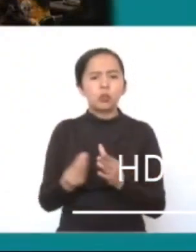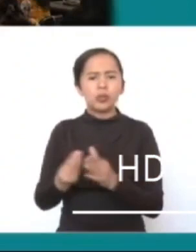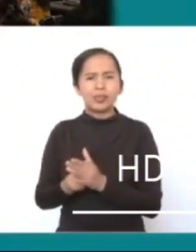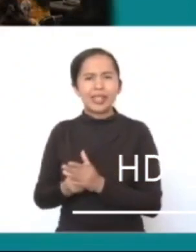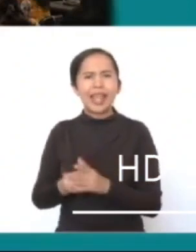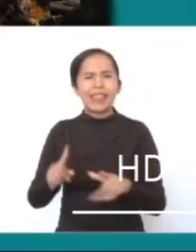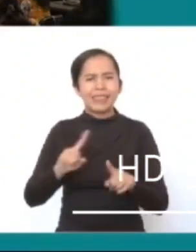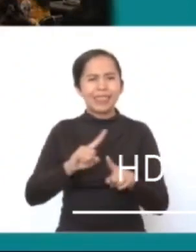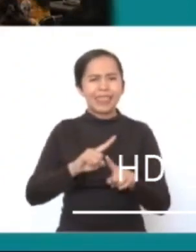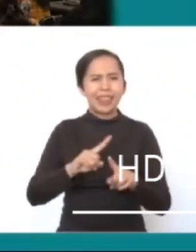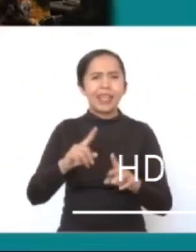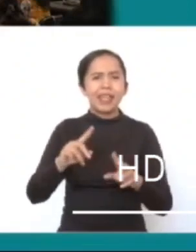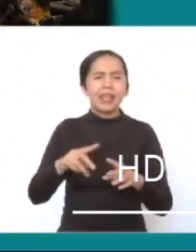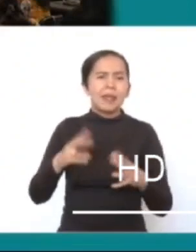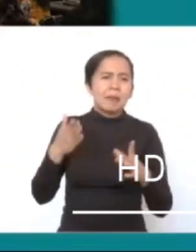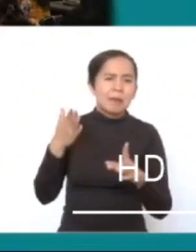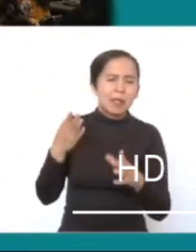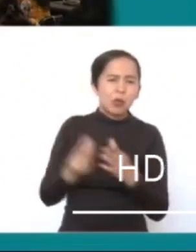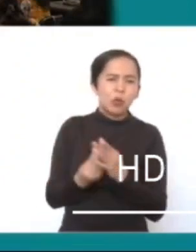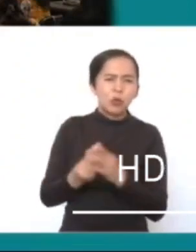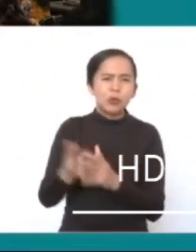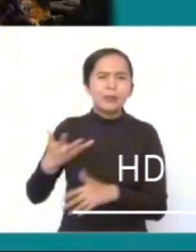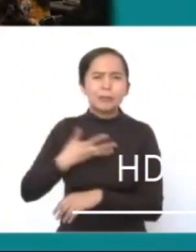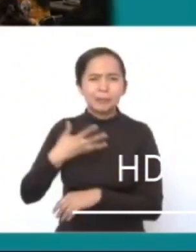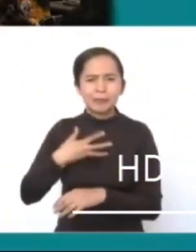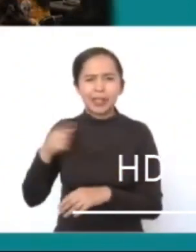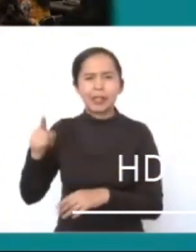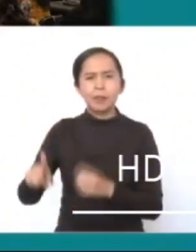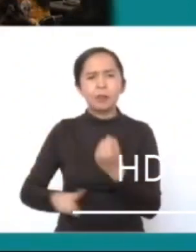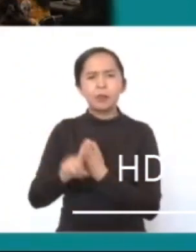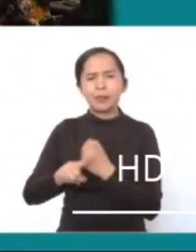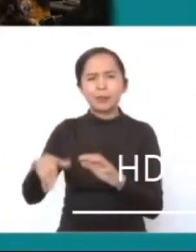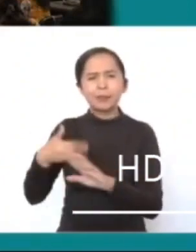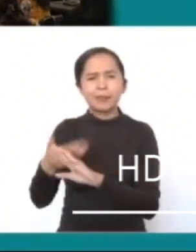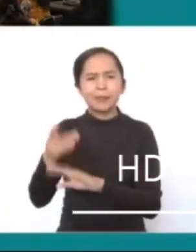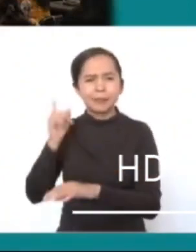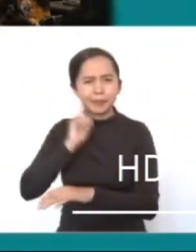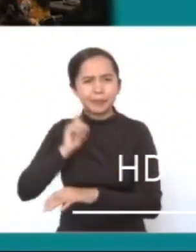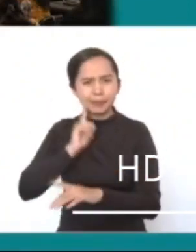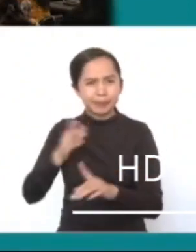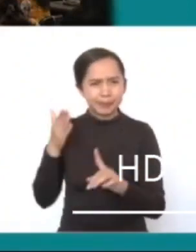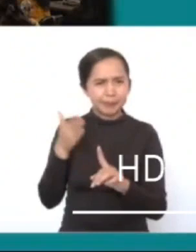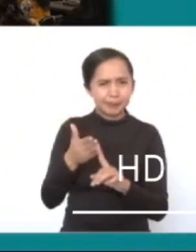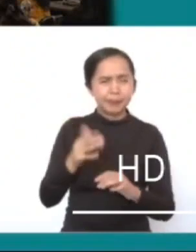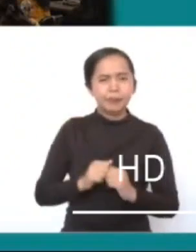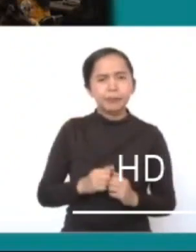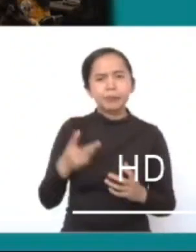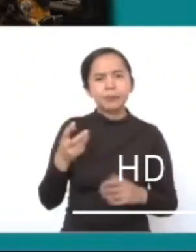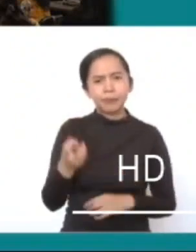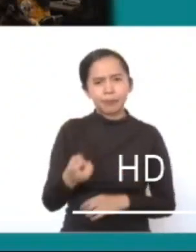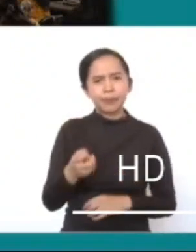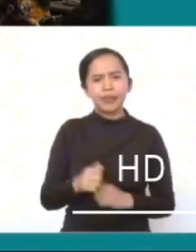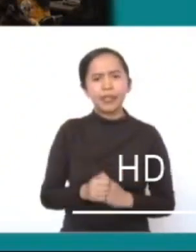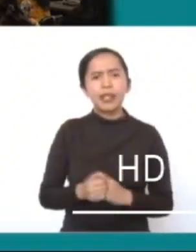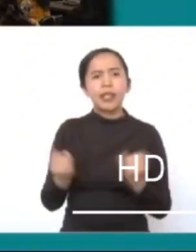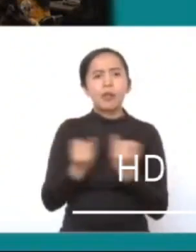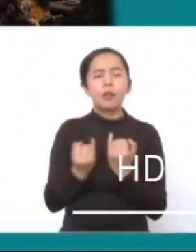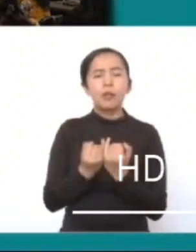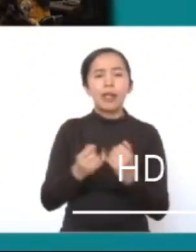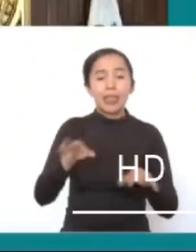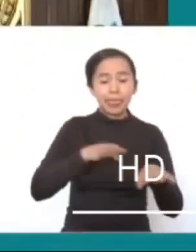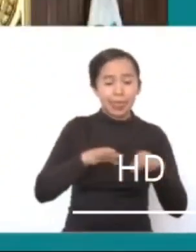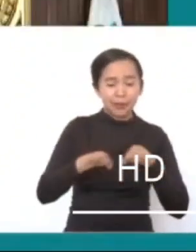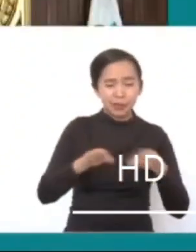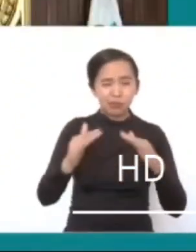género desde un enfoque psicosocial, criminal como lo es el feminicidio y relacionado con la desigualdad